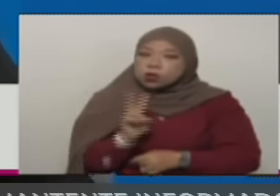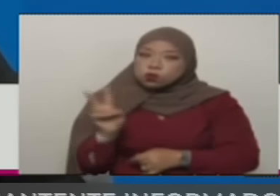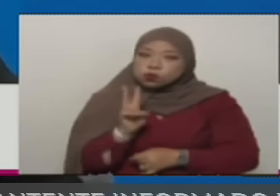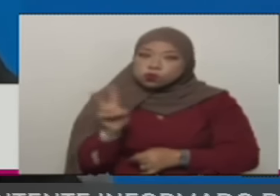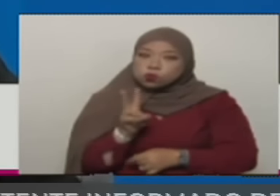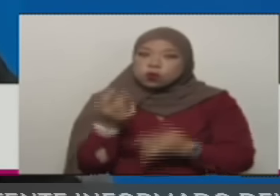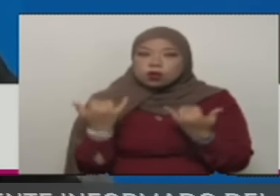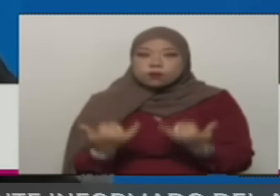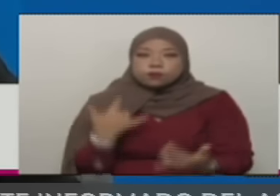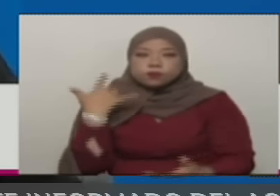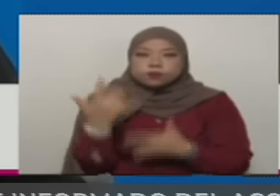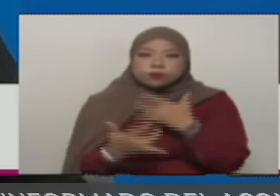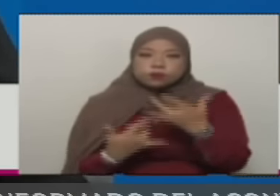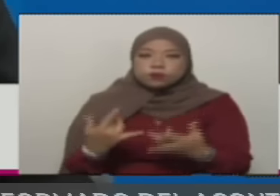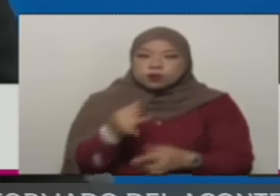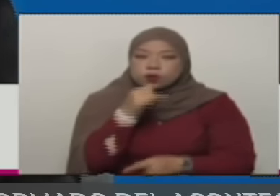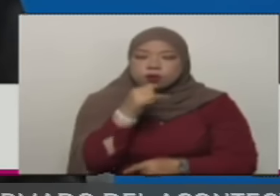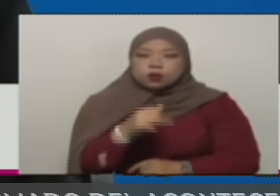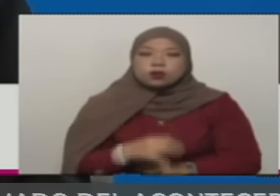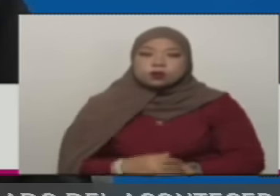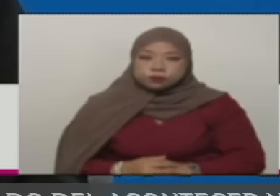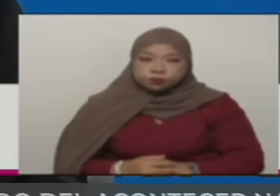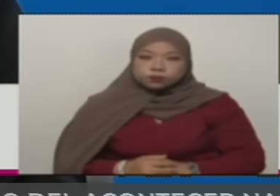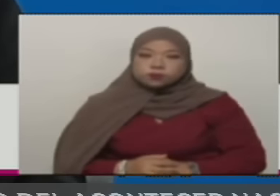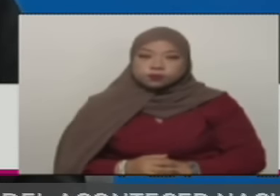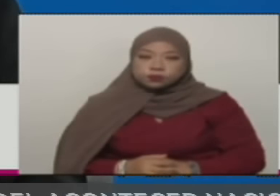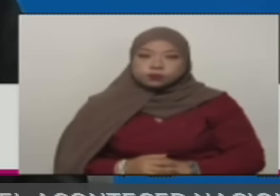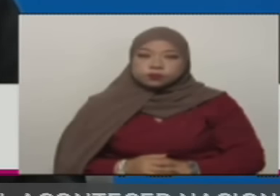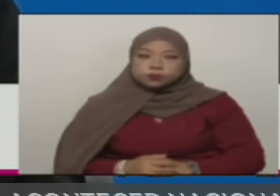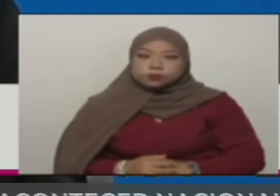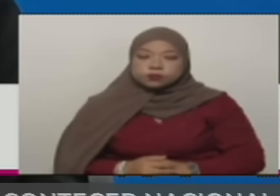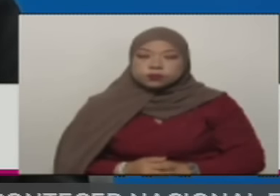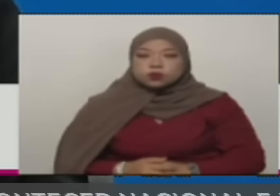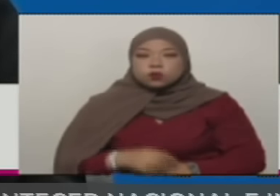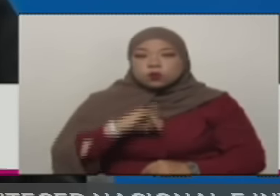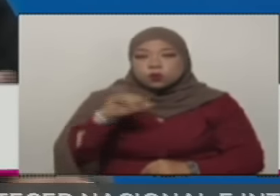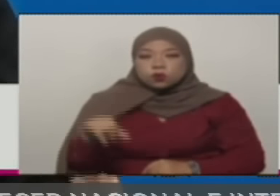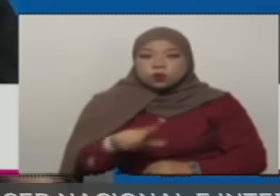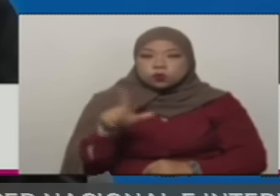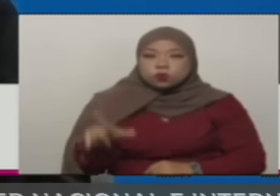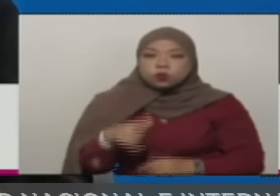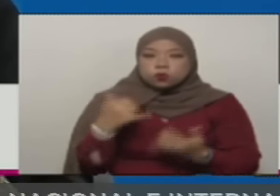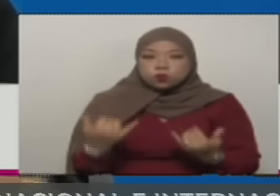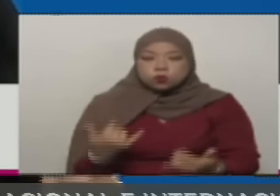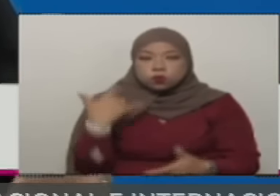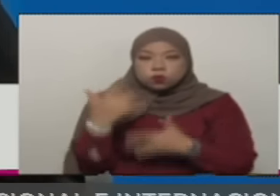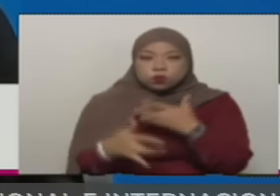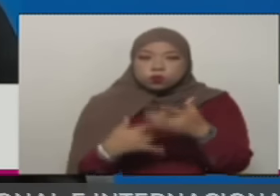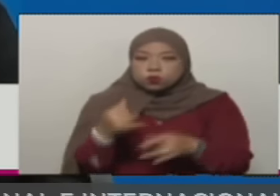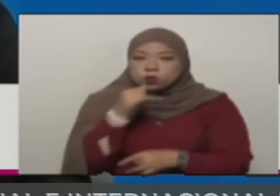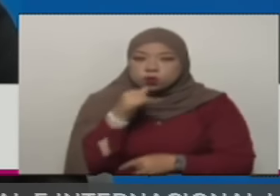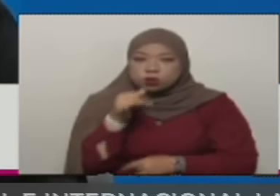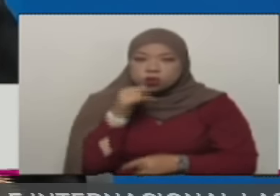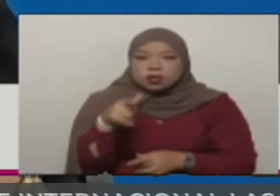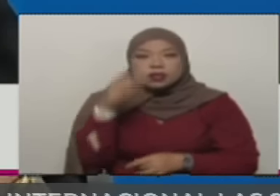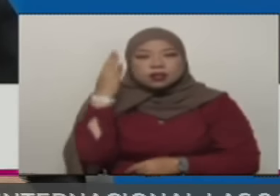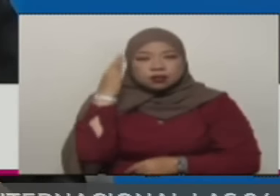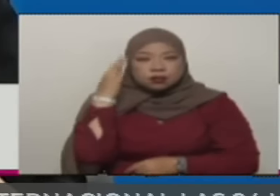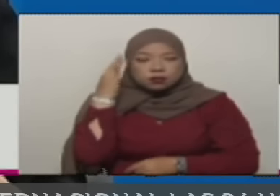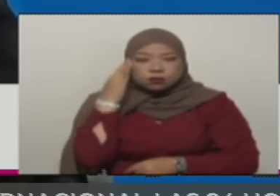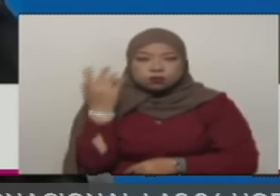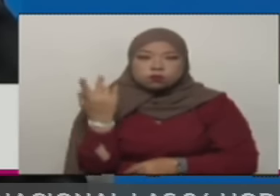aprendiendo de coyuntura en coyuntura. Ahora mismo hemos tenido en julio un mes electoral con el escenario que ya sabemos y que una